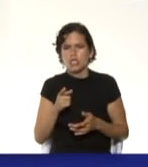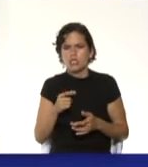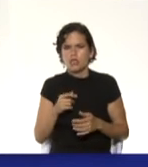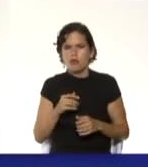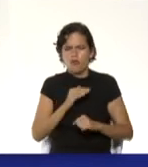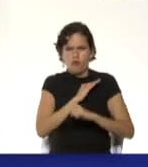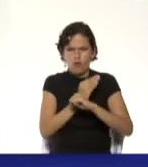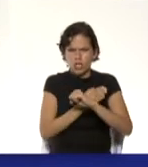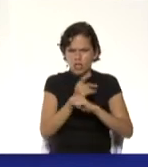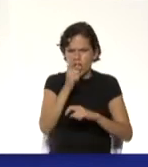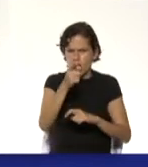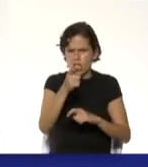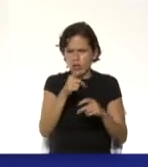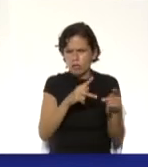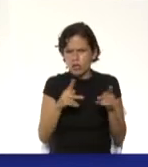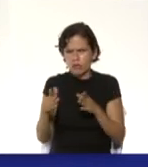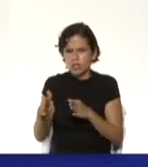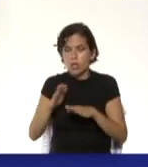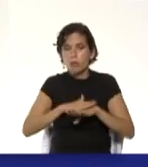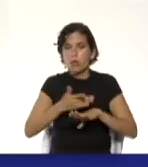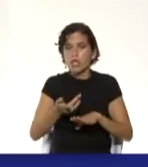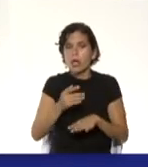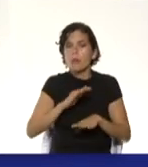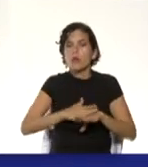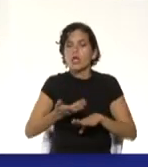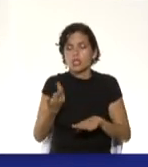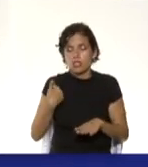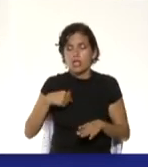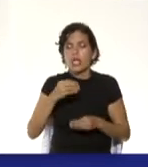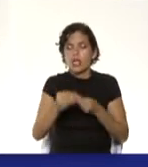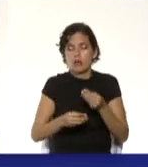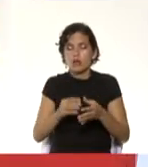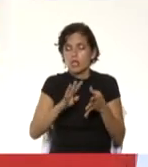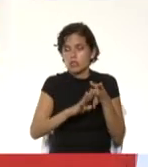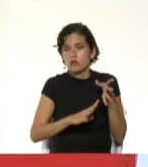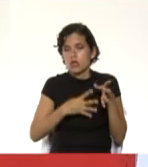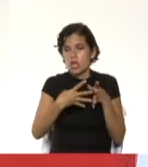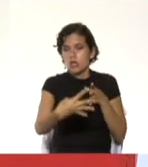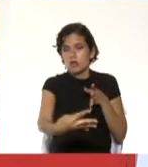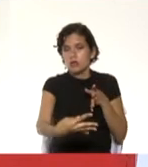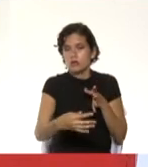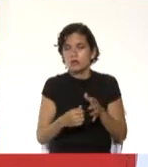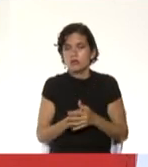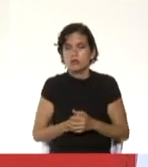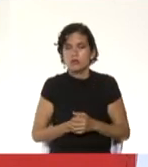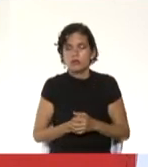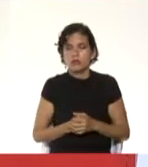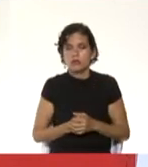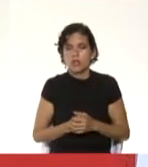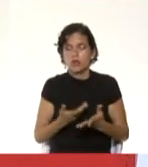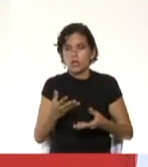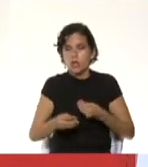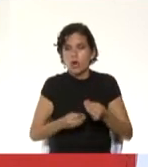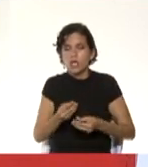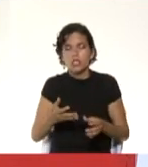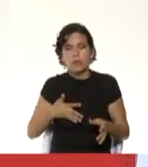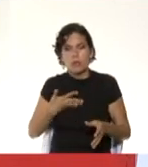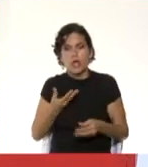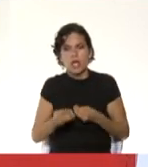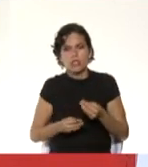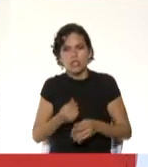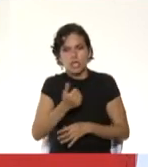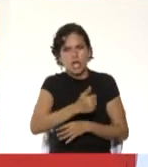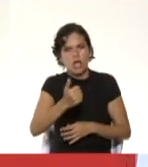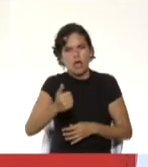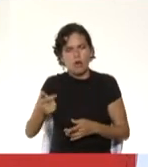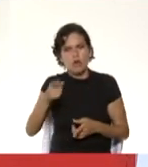planificación. ¿Por qué? Porque tienes que cumplir ese horario. Y cuando cumples ese horario a cabalidad, puedes realizar entonces cada